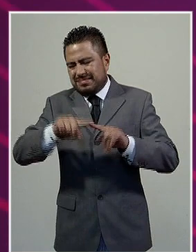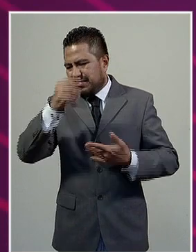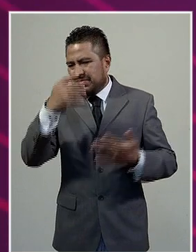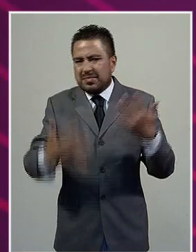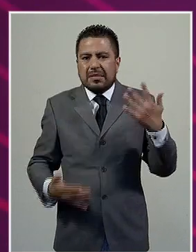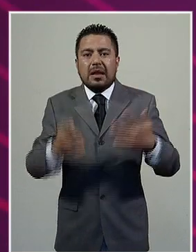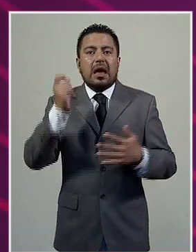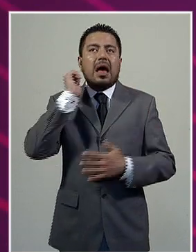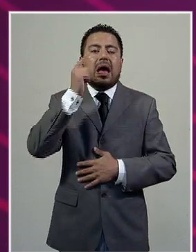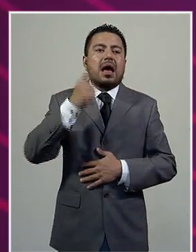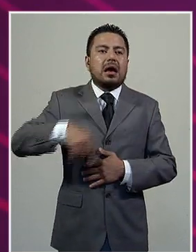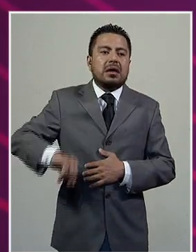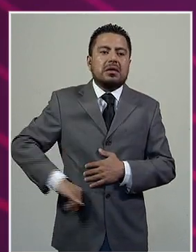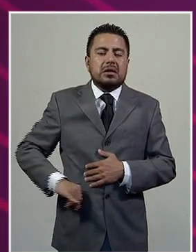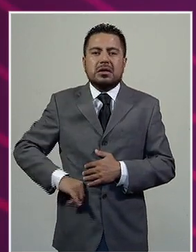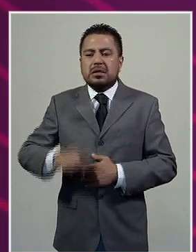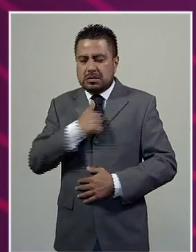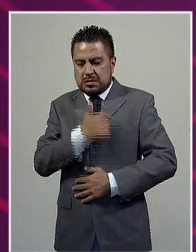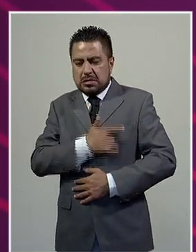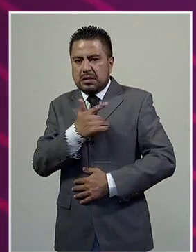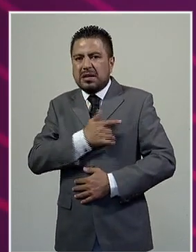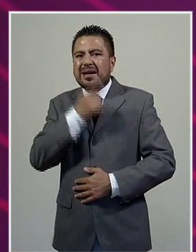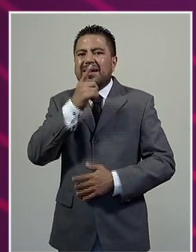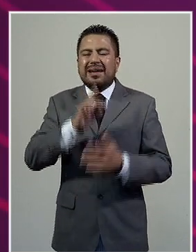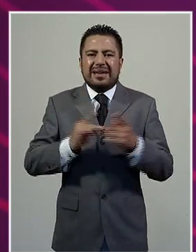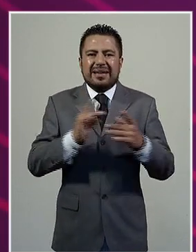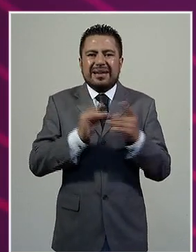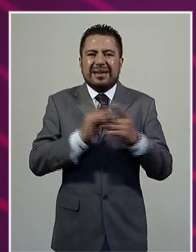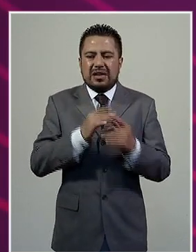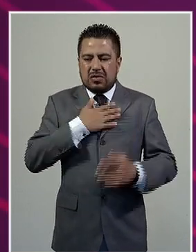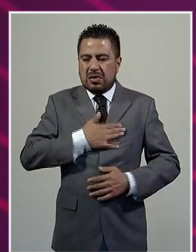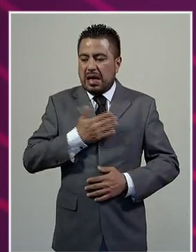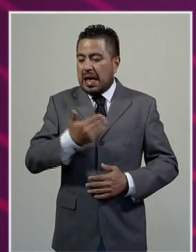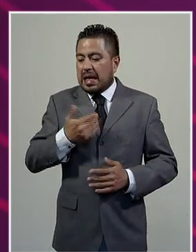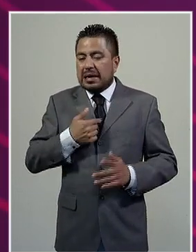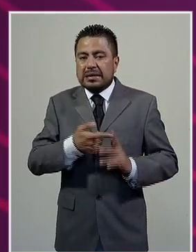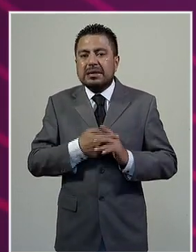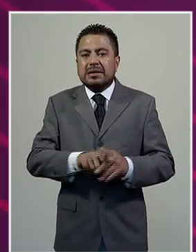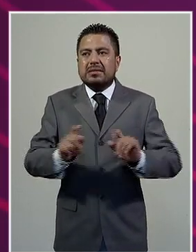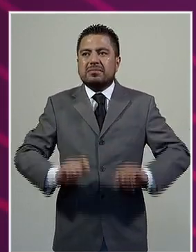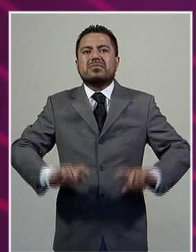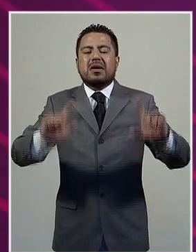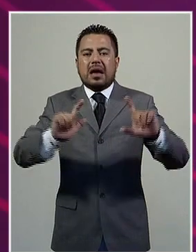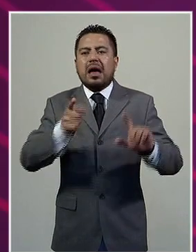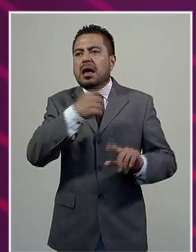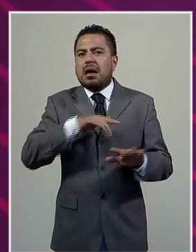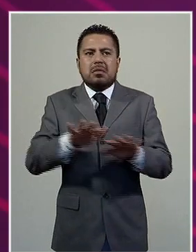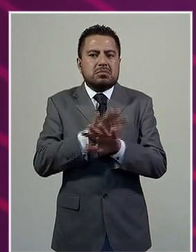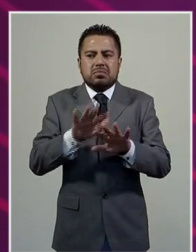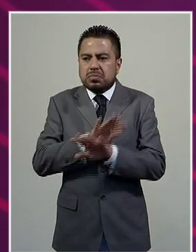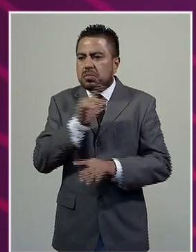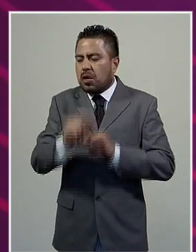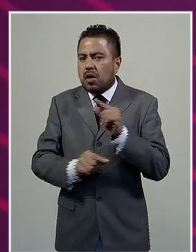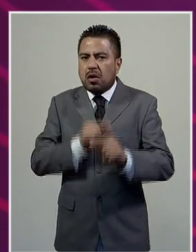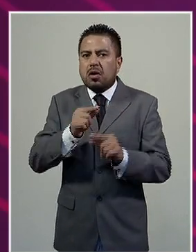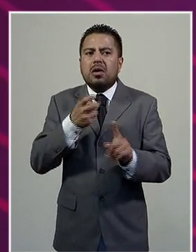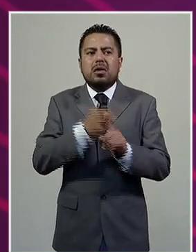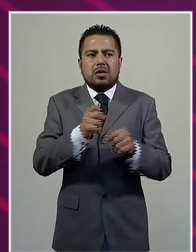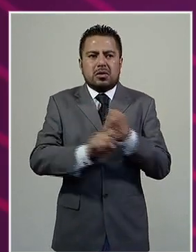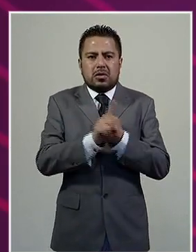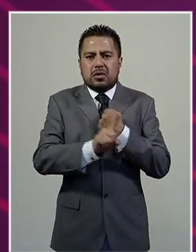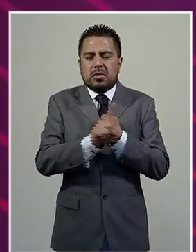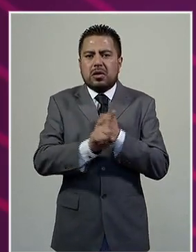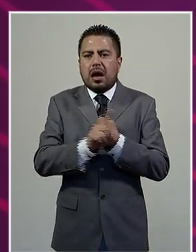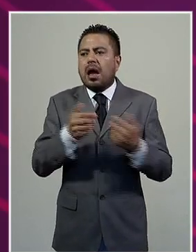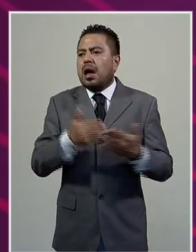Y algo interesante que me parece con lo que te dije justo antes de que empezáramos con el programa, que ha empezado a cambiar un poquito esta situación, es